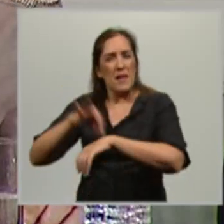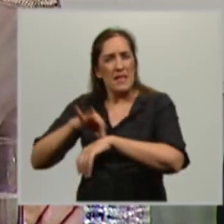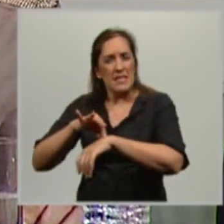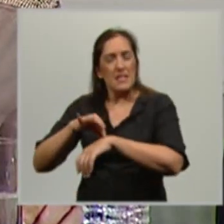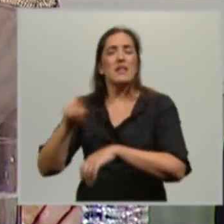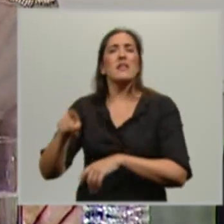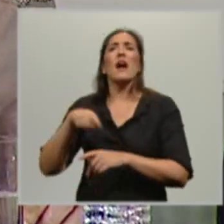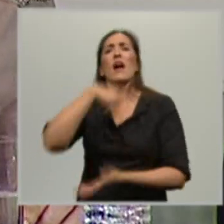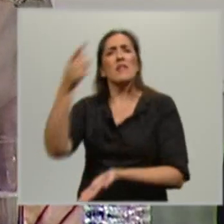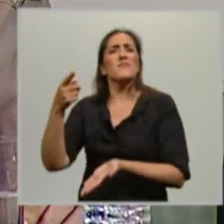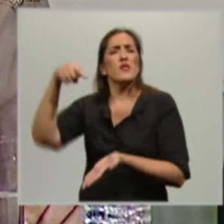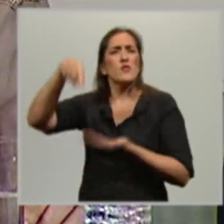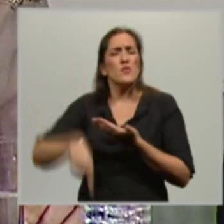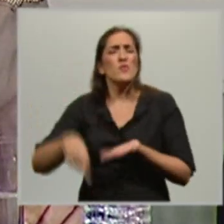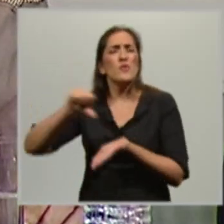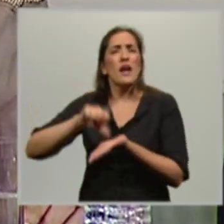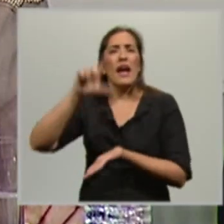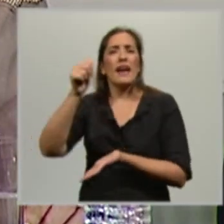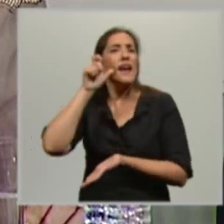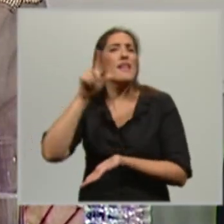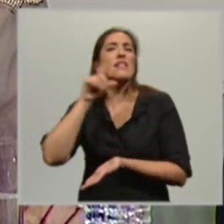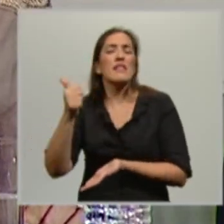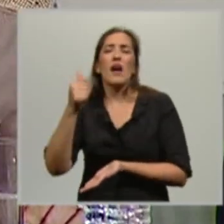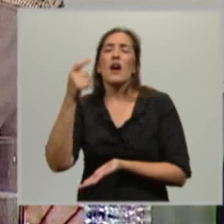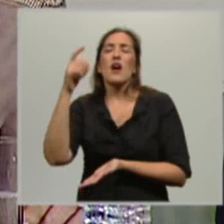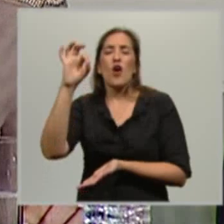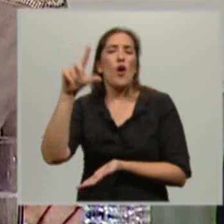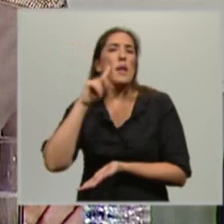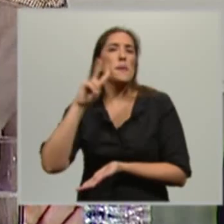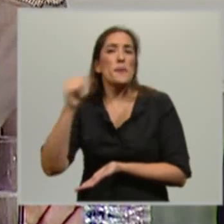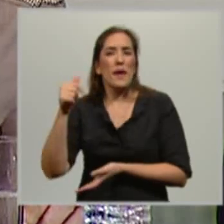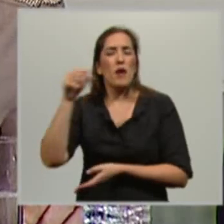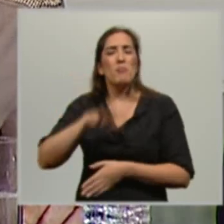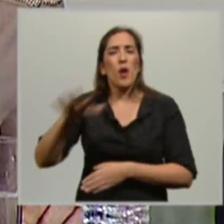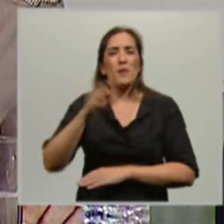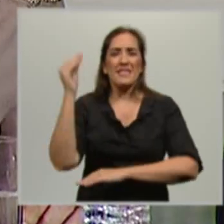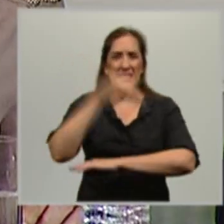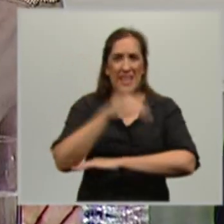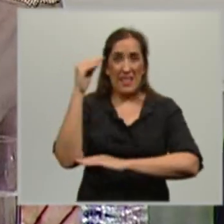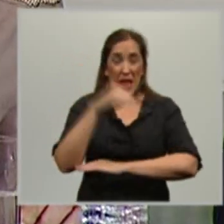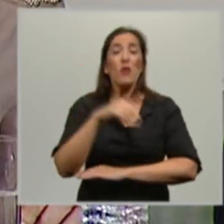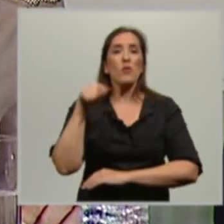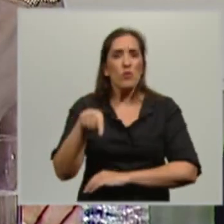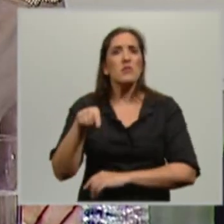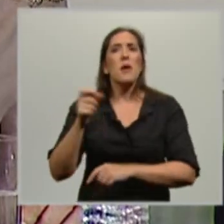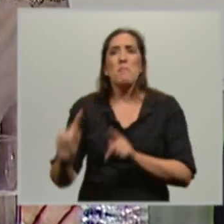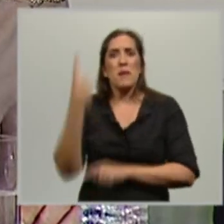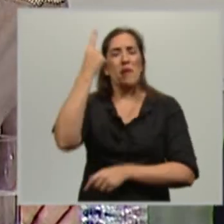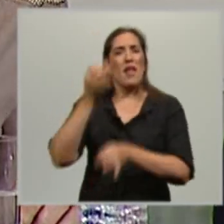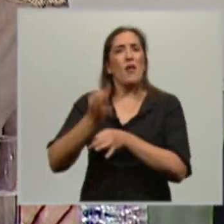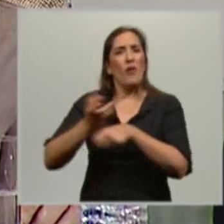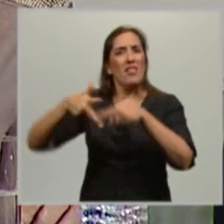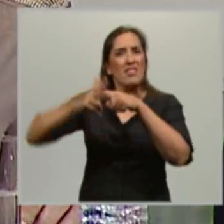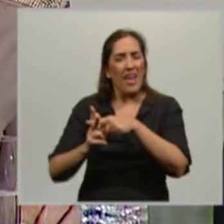inaugurábamos en Caleta Olivia, ciudad en la provincia de Santa Cruz, la primera escuela tecnológica privada del